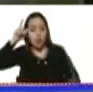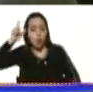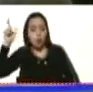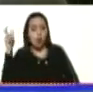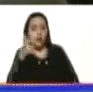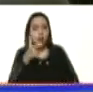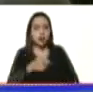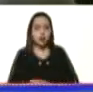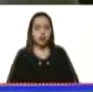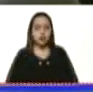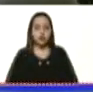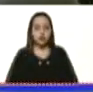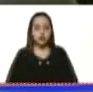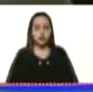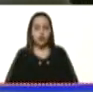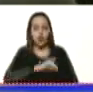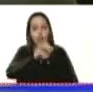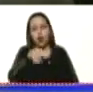José Vázquez,